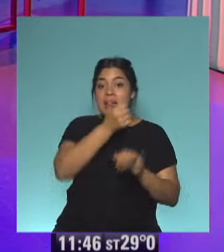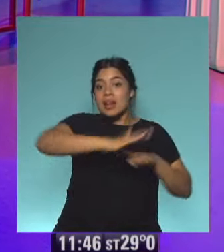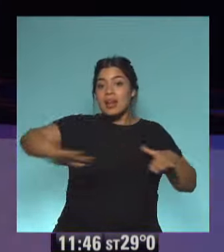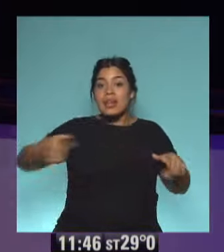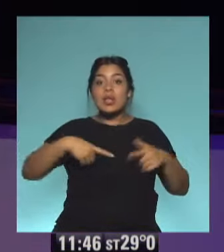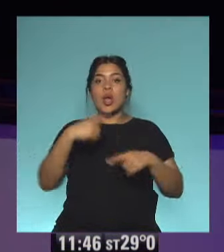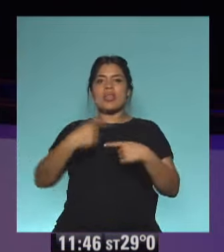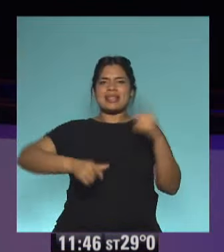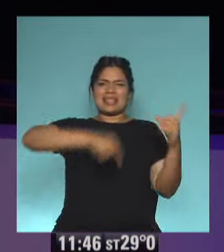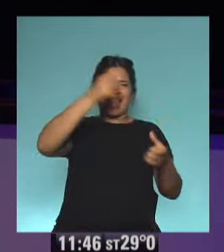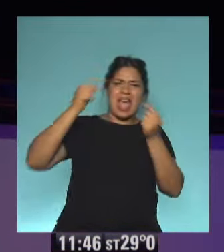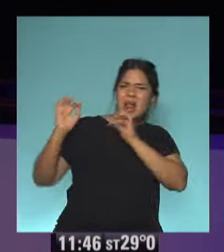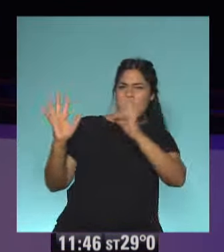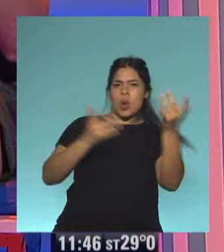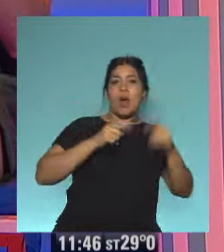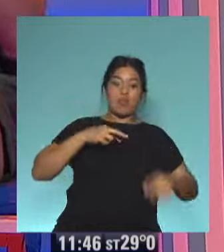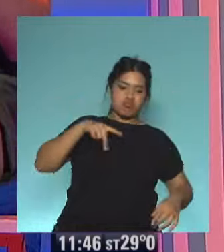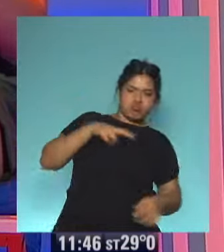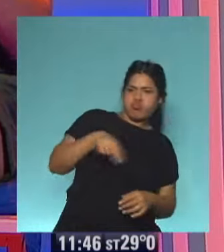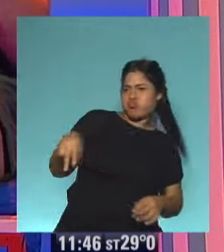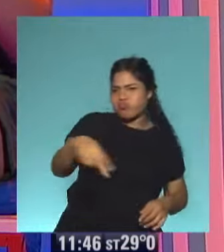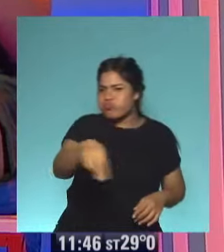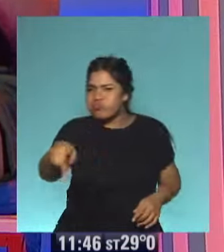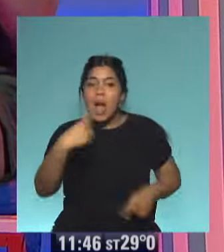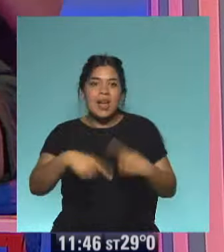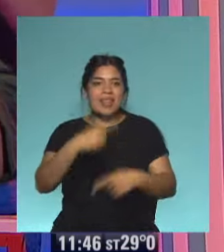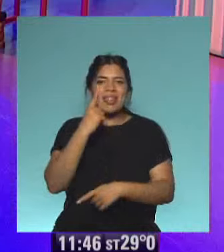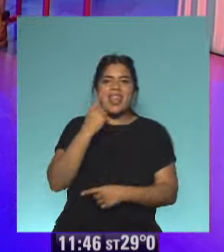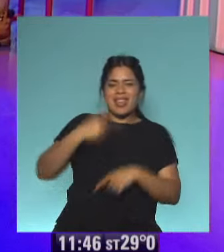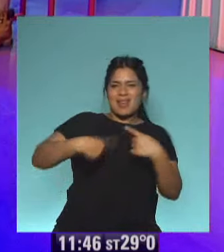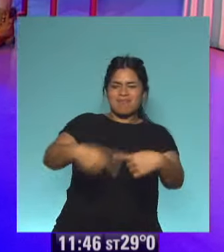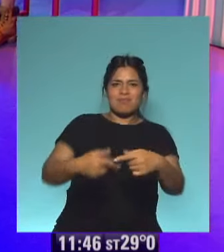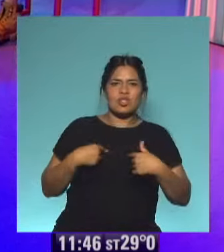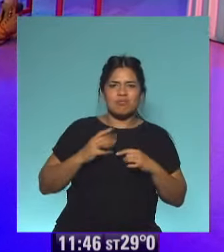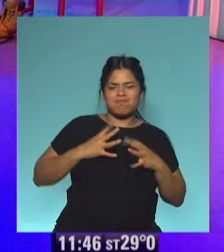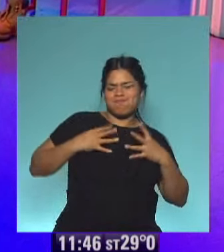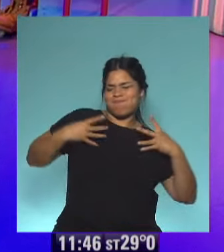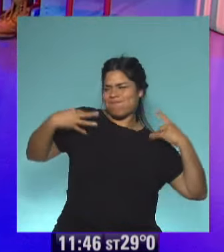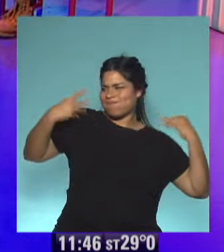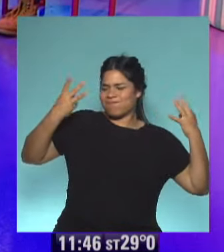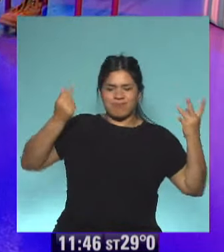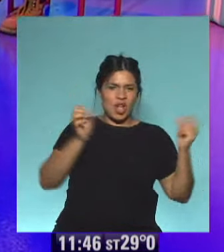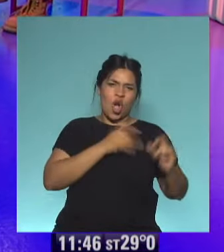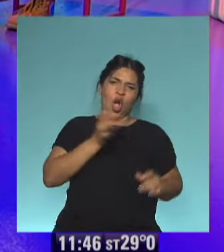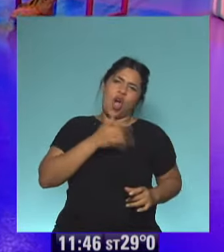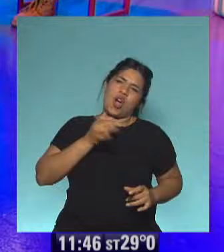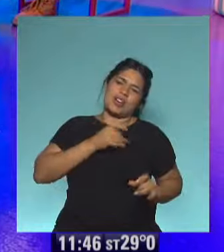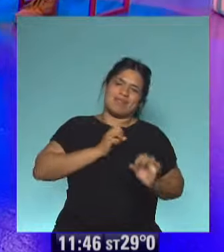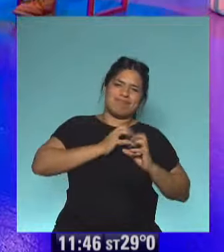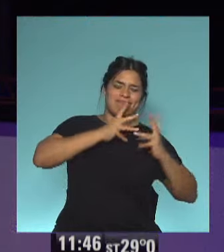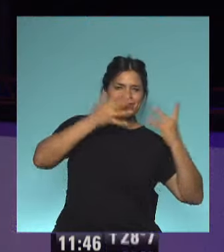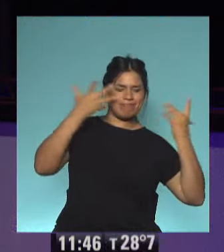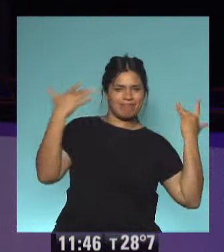andando selvas, andando sol cada día. Sigo sacando espinas en lo profundo del corazón. En la